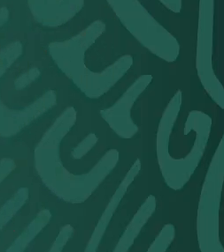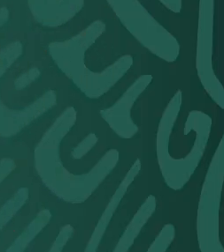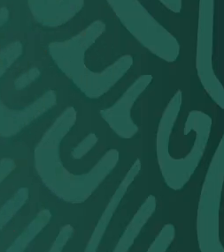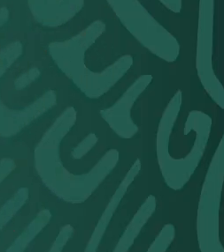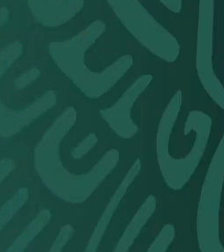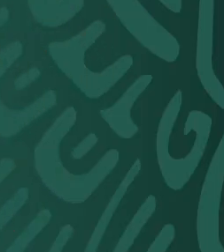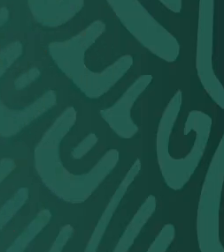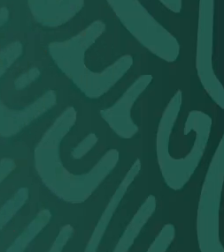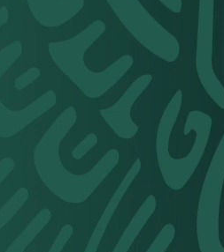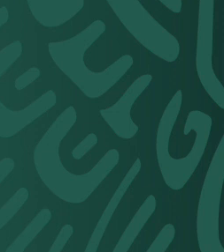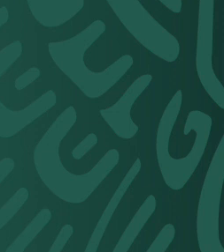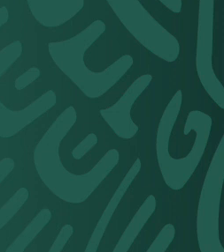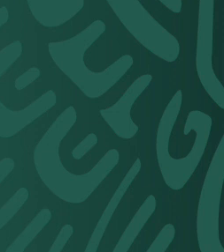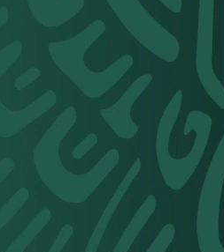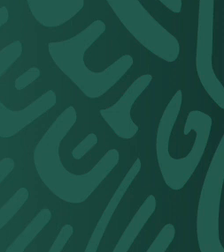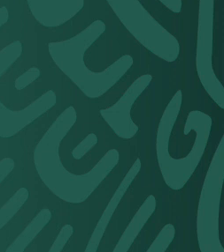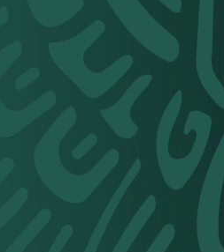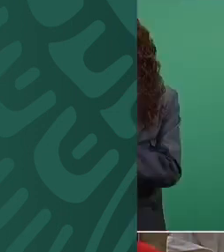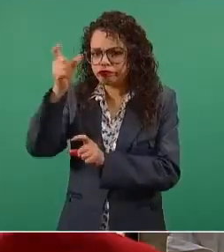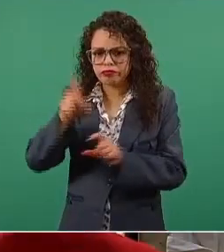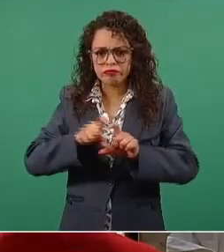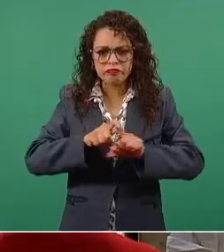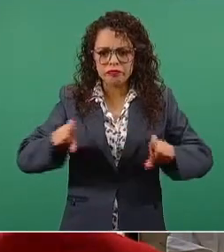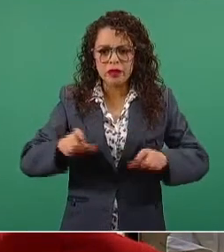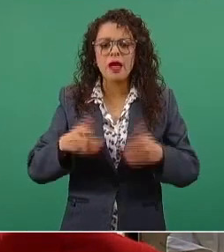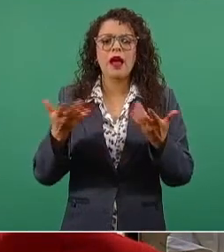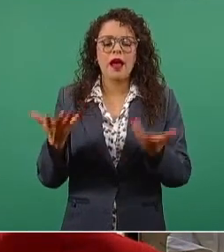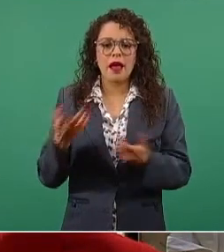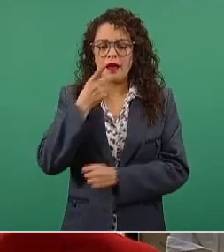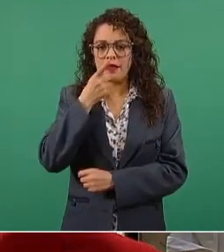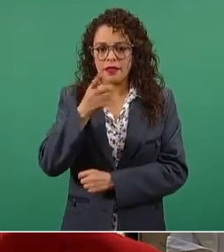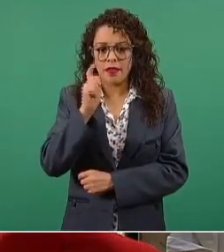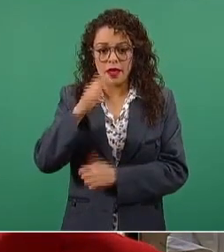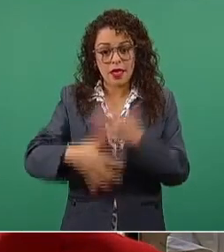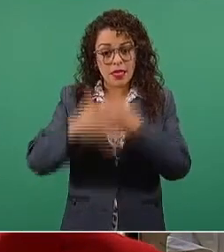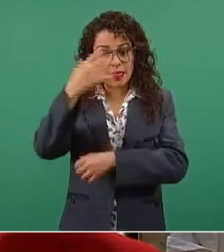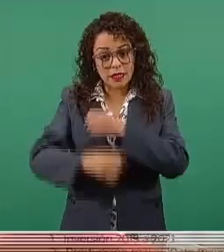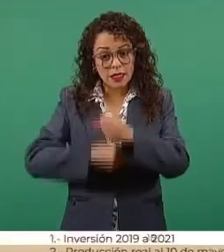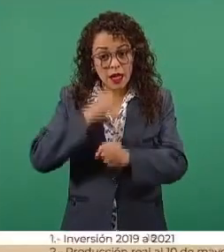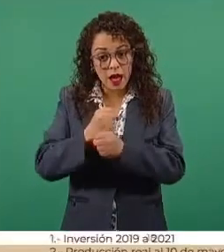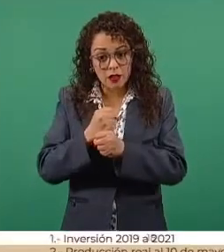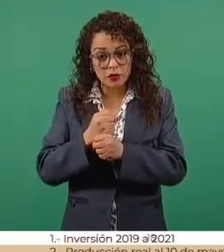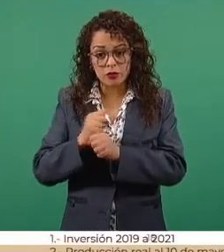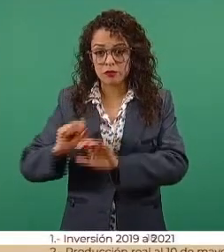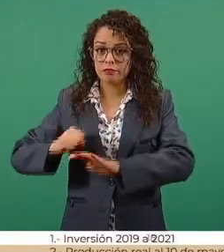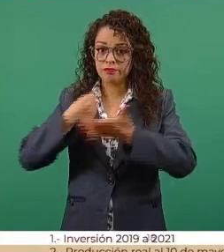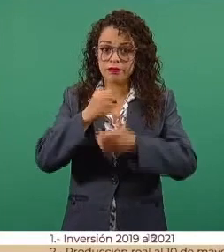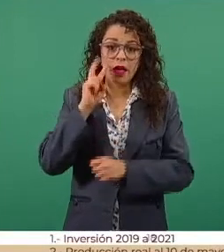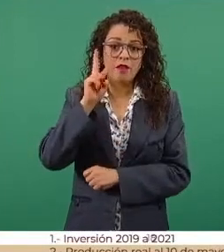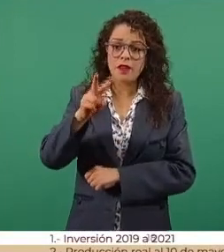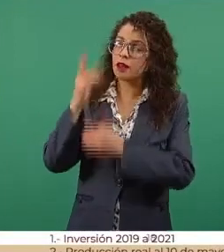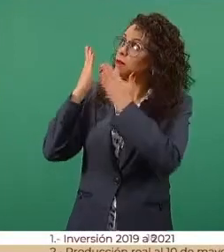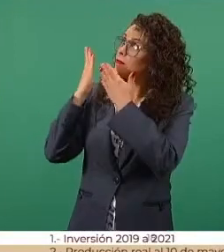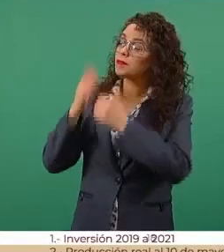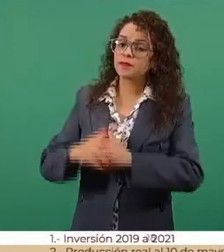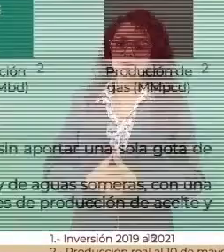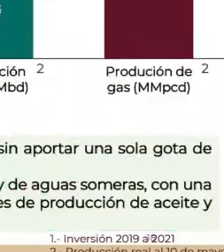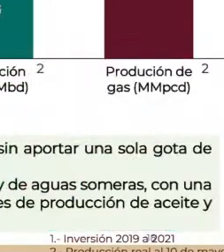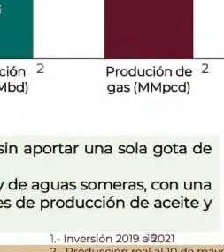con los resultados a la reforma energética. Hubo una inversión durante 15 años en aguas